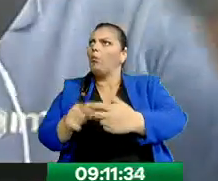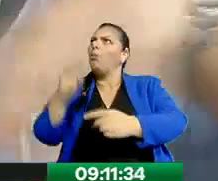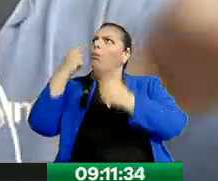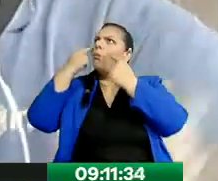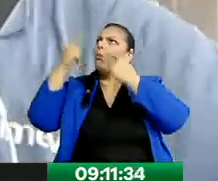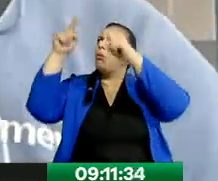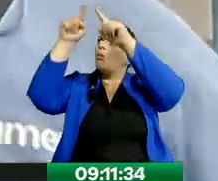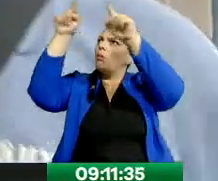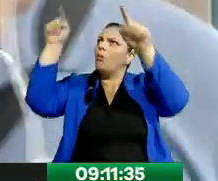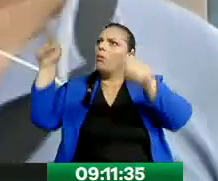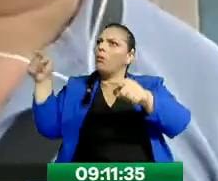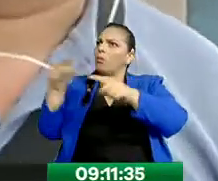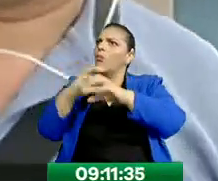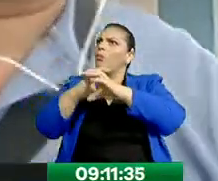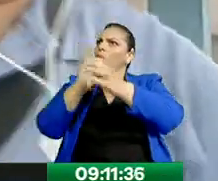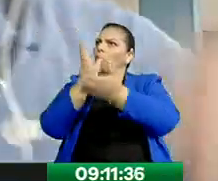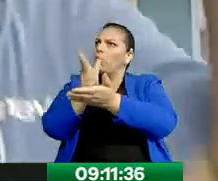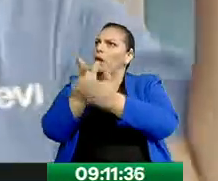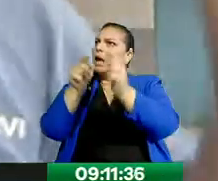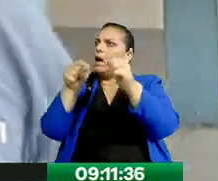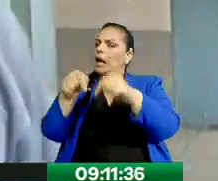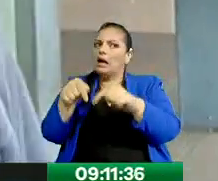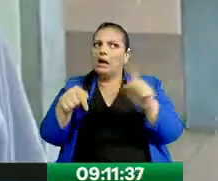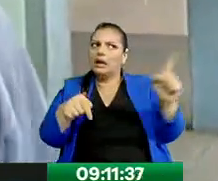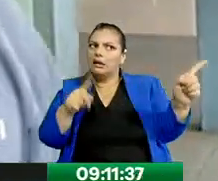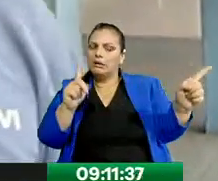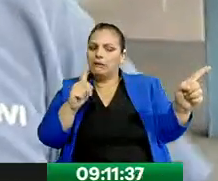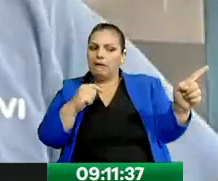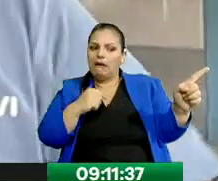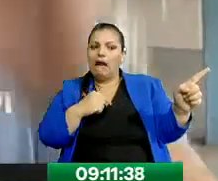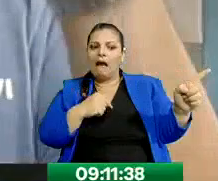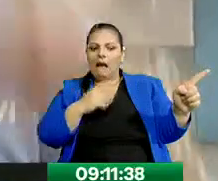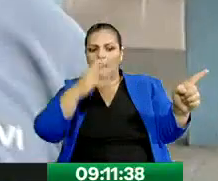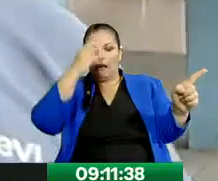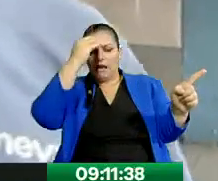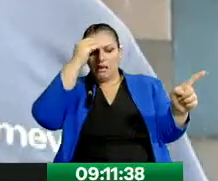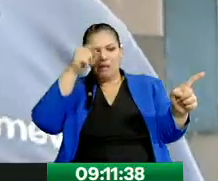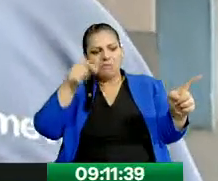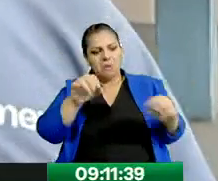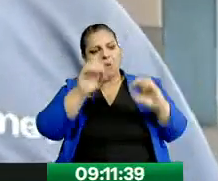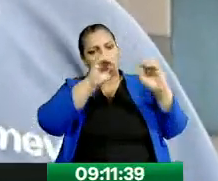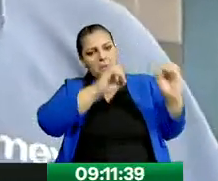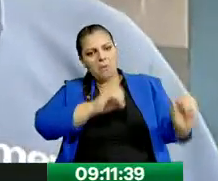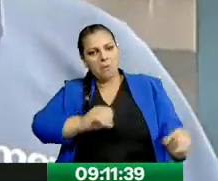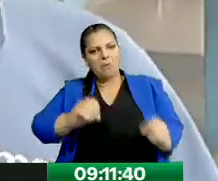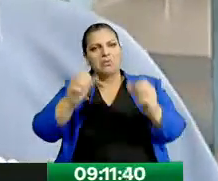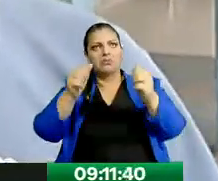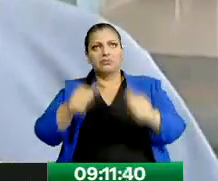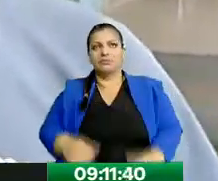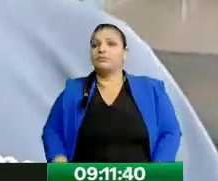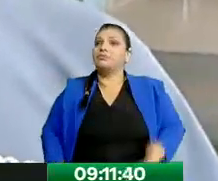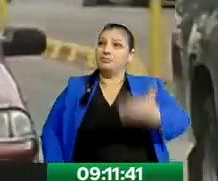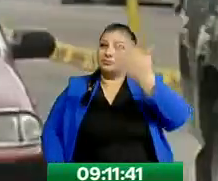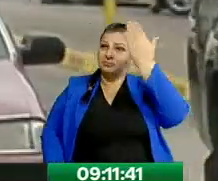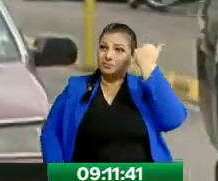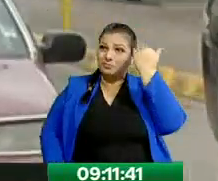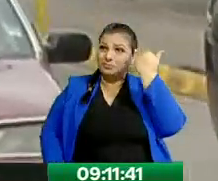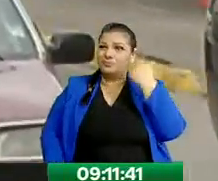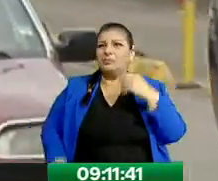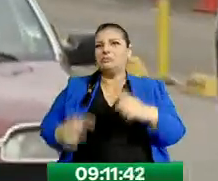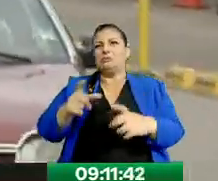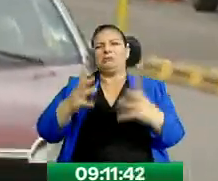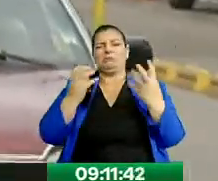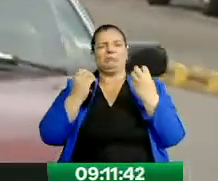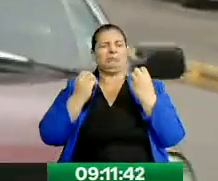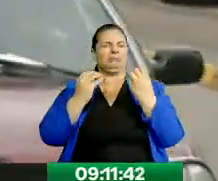El amontonamiento en las horas pico sigue. Pero sí es mejor, sí es mejor. O sea, se ha organizado un poco más. Claro, por supuesto.